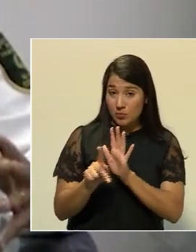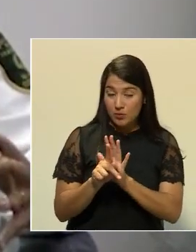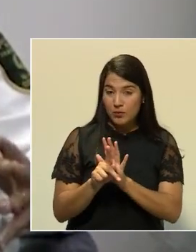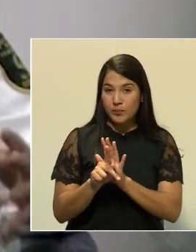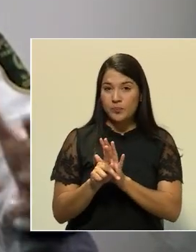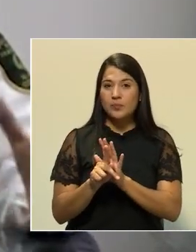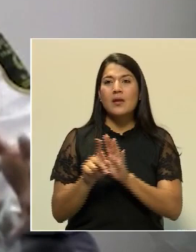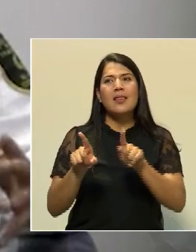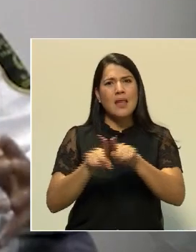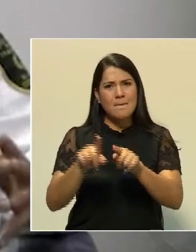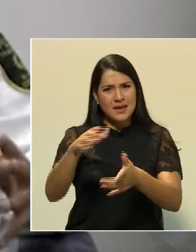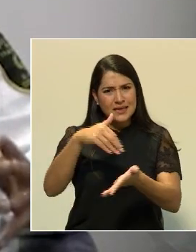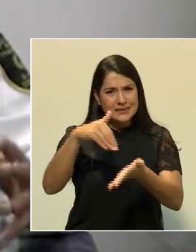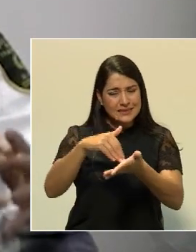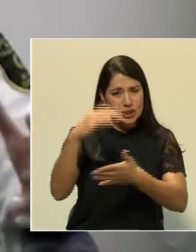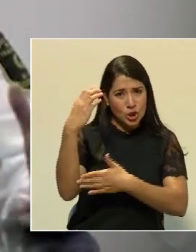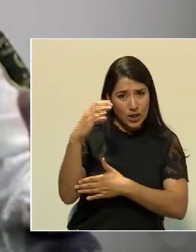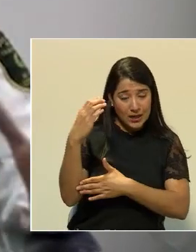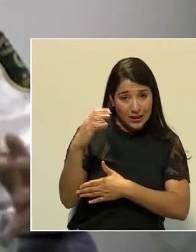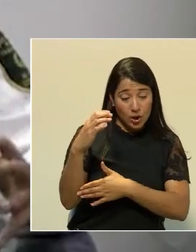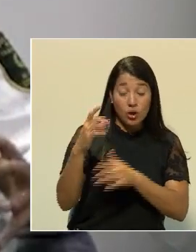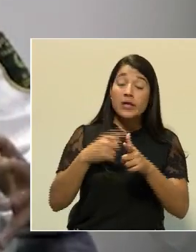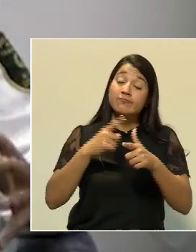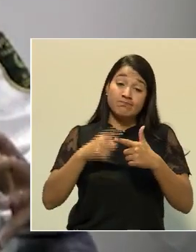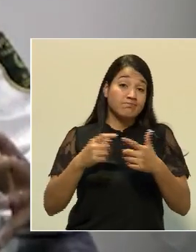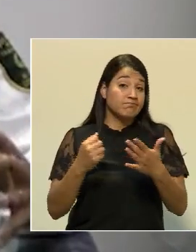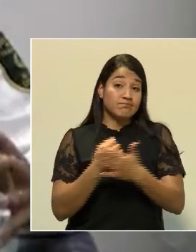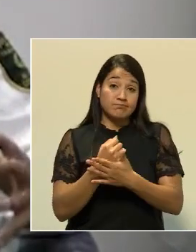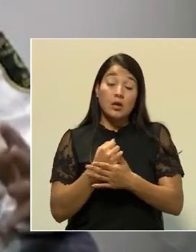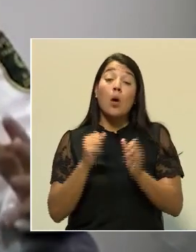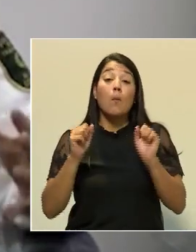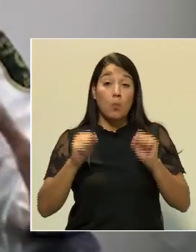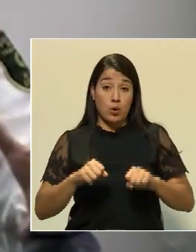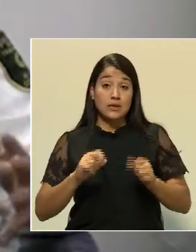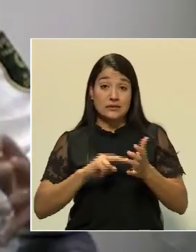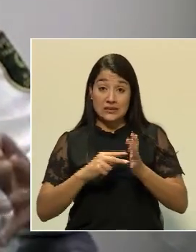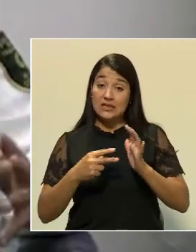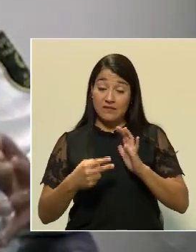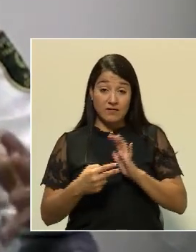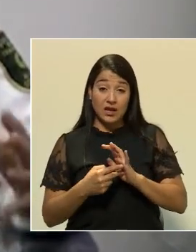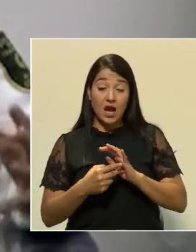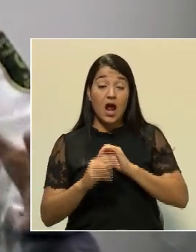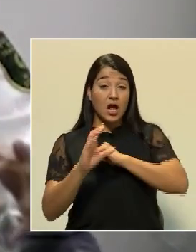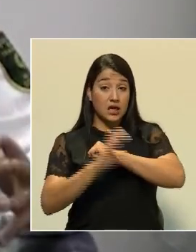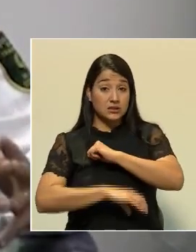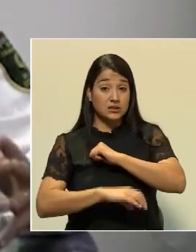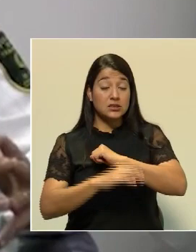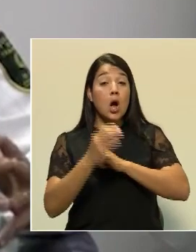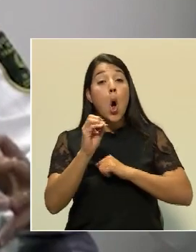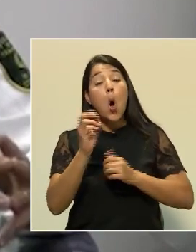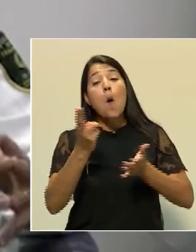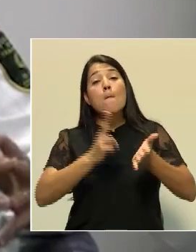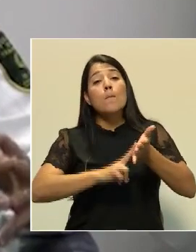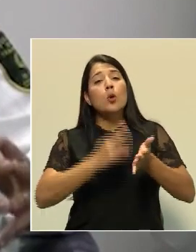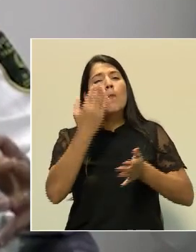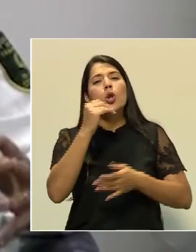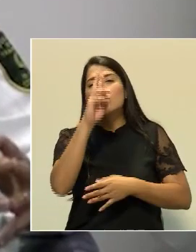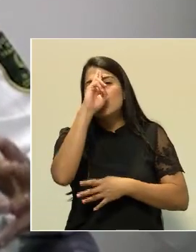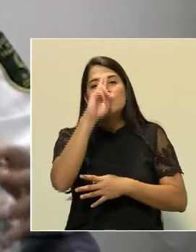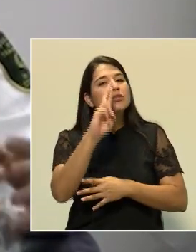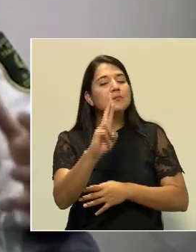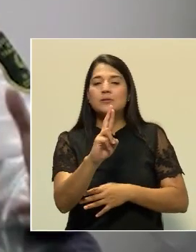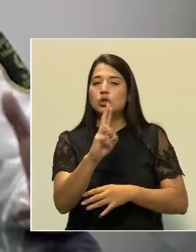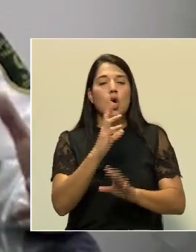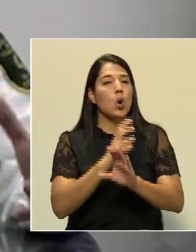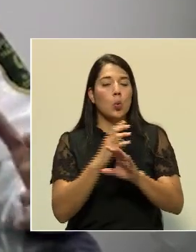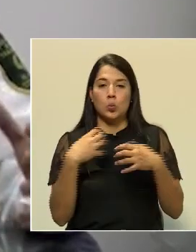lo que es el centro de Cartago y áreas circunvecinas, lamentablemente pues puede conllevar una sanción y una multa por el irrespeto a esa restricción